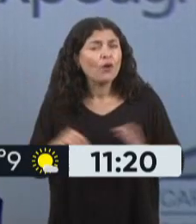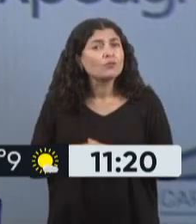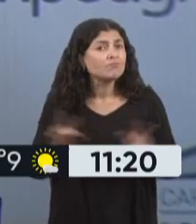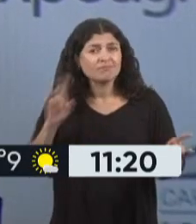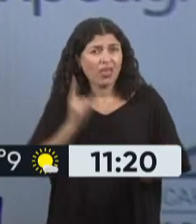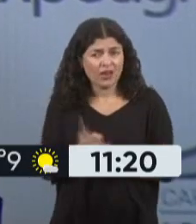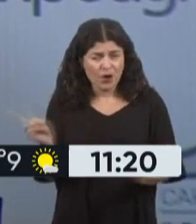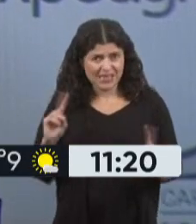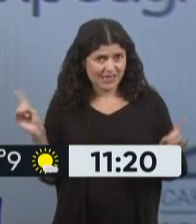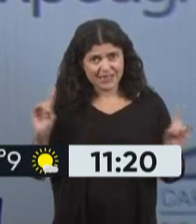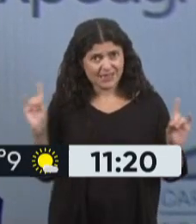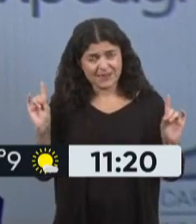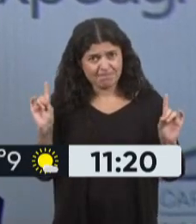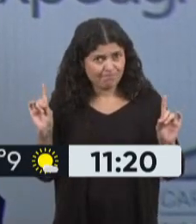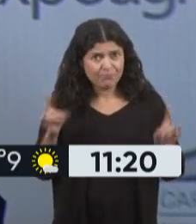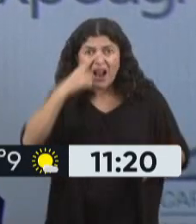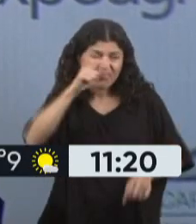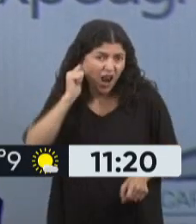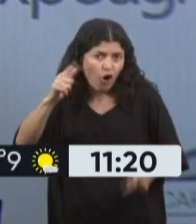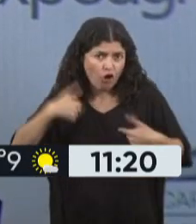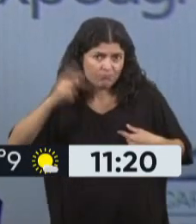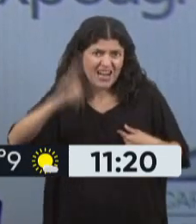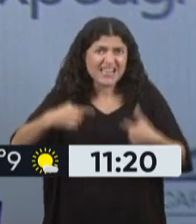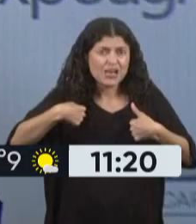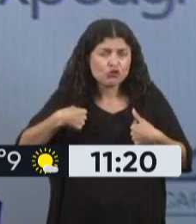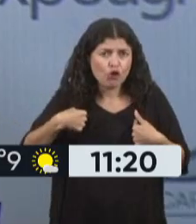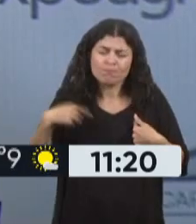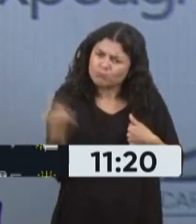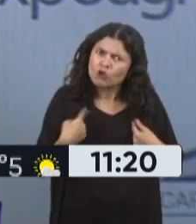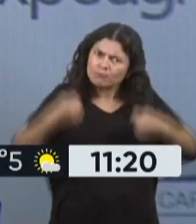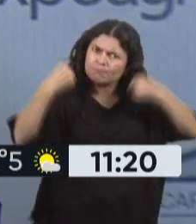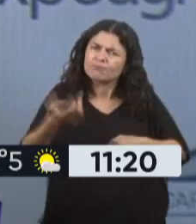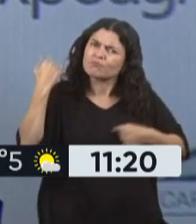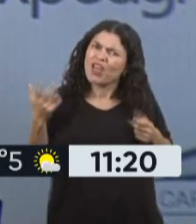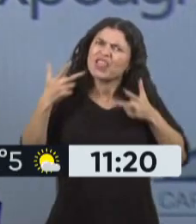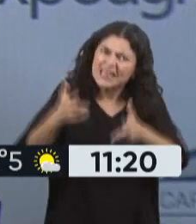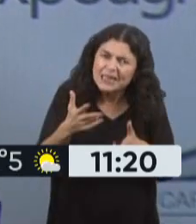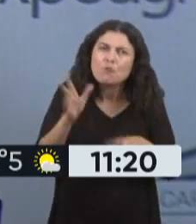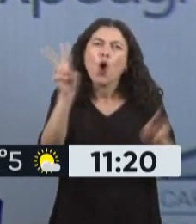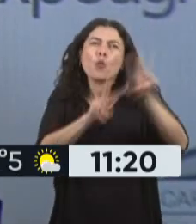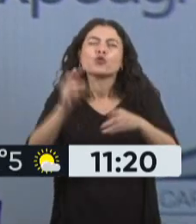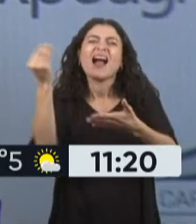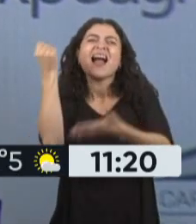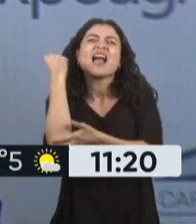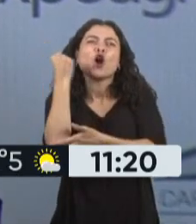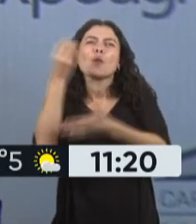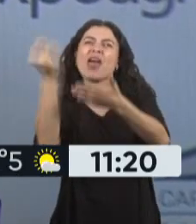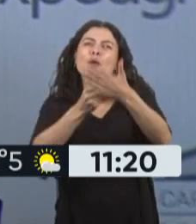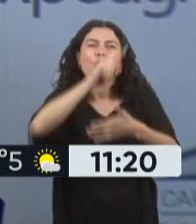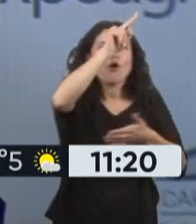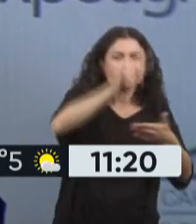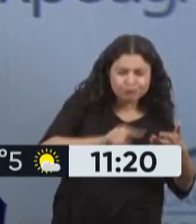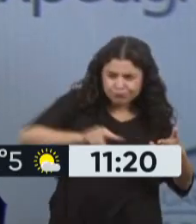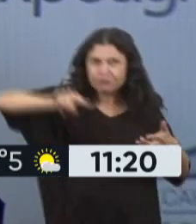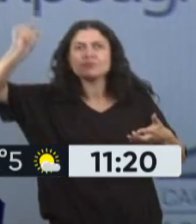nada de eso ocurrió. Nosotros decíamos que íbamos a recuperarnos en una V corta y efectivamente